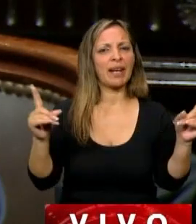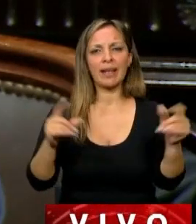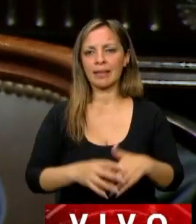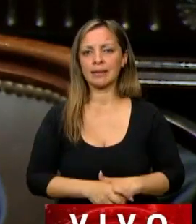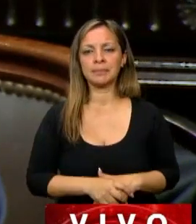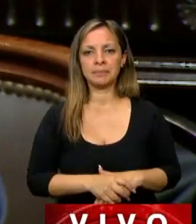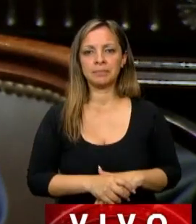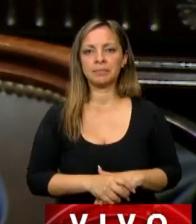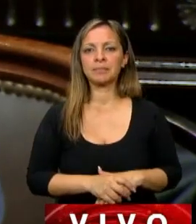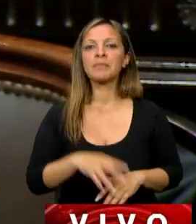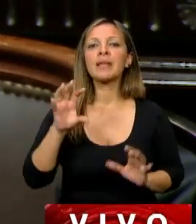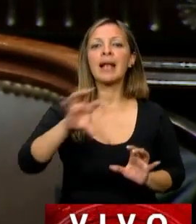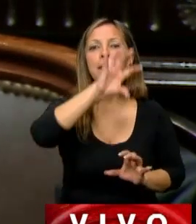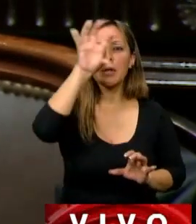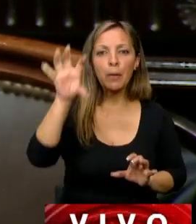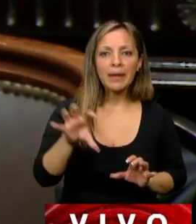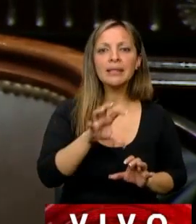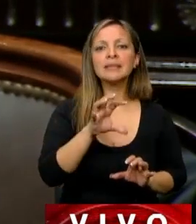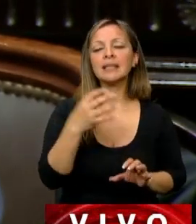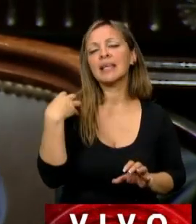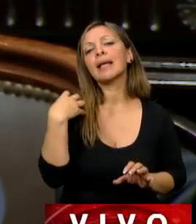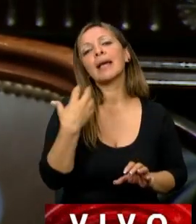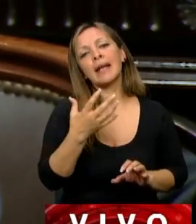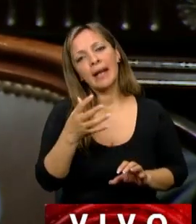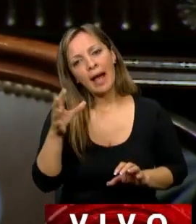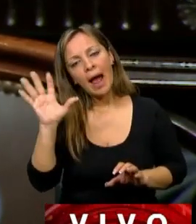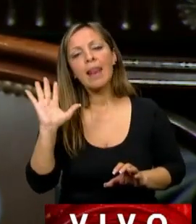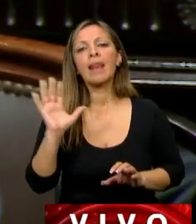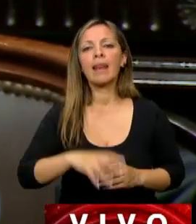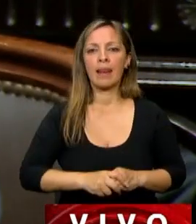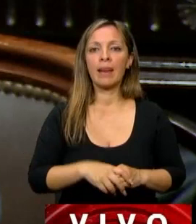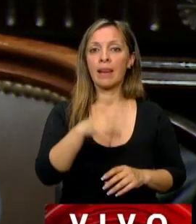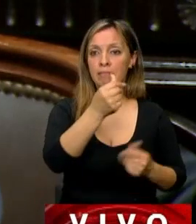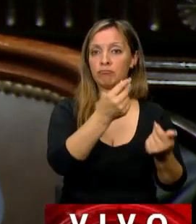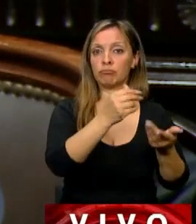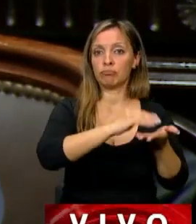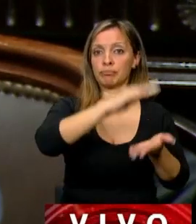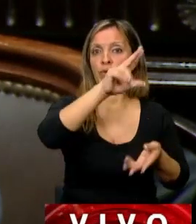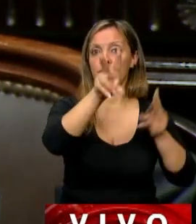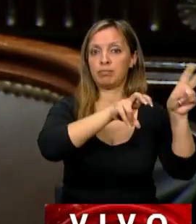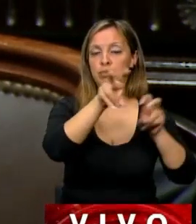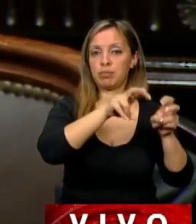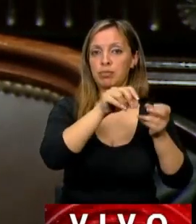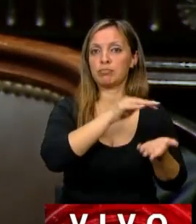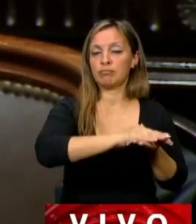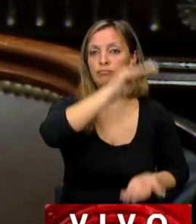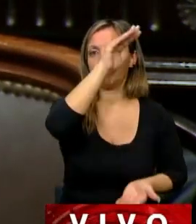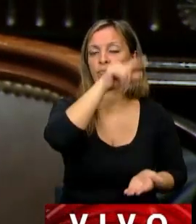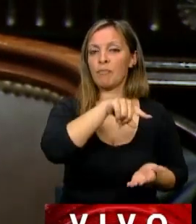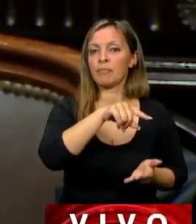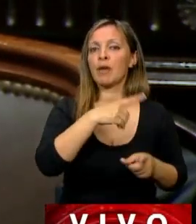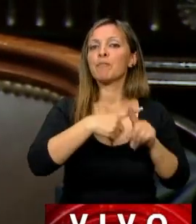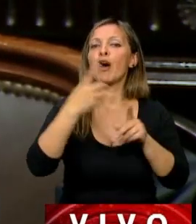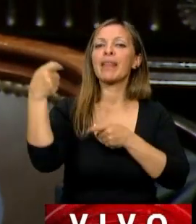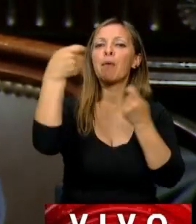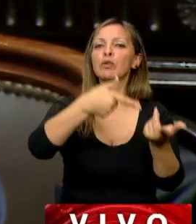provincias, es cierto, tenían en general, en promedio, superávit fiscal, producto de la decisión de la devolución del